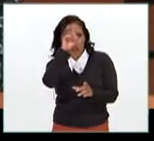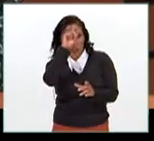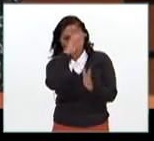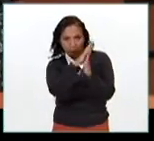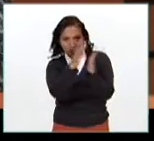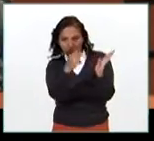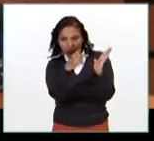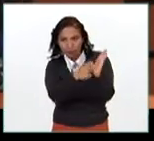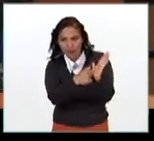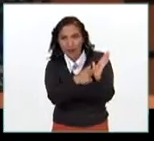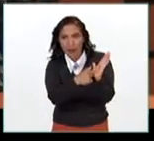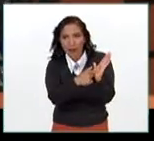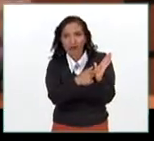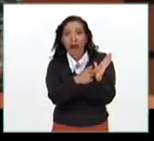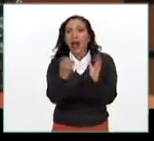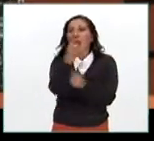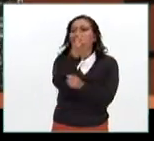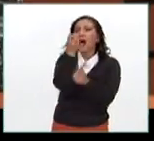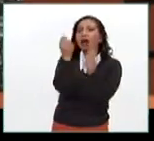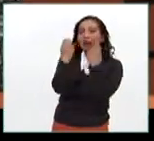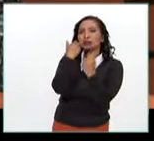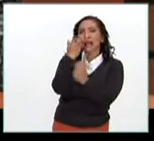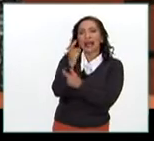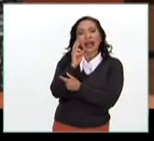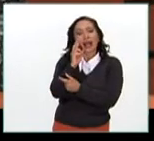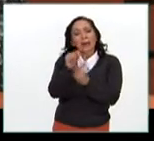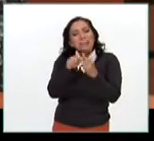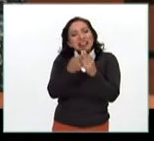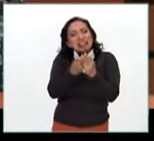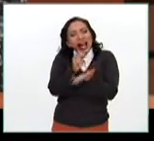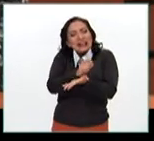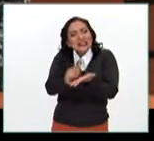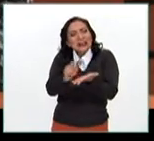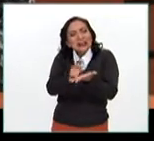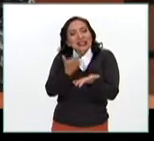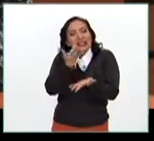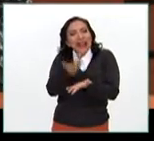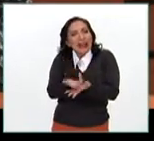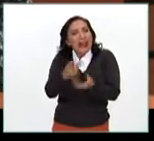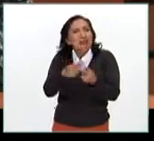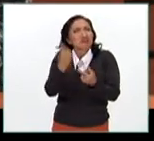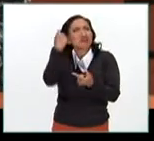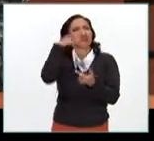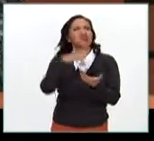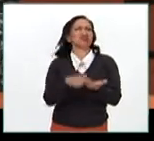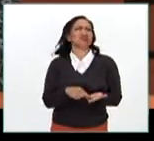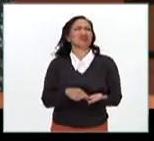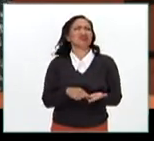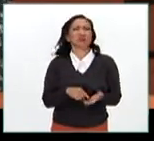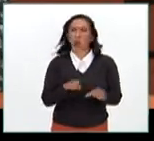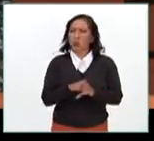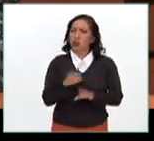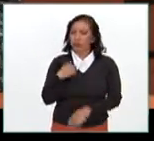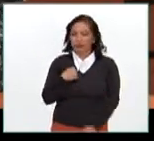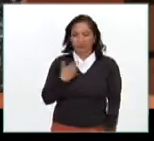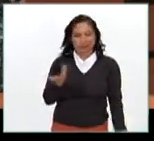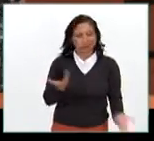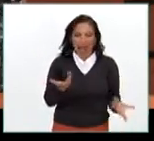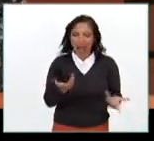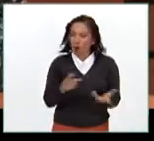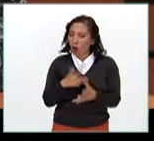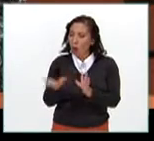esta recomendación, sobre todo para aquellos que han querido iniciar a escribir, se preguntan, bueno, ¿cómo